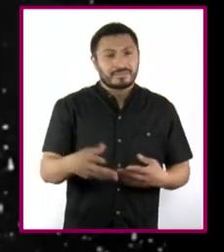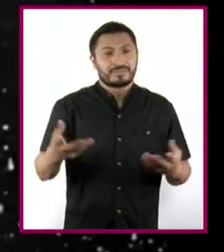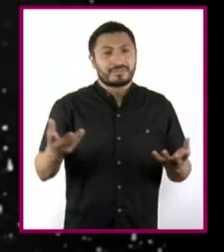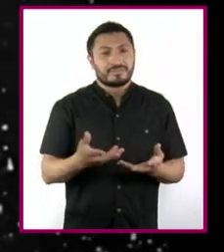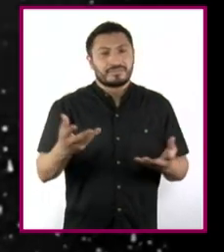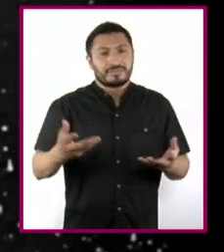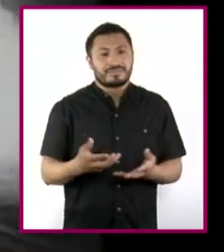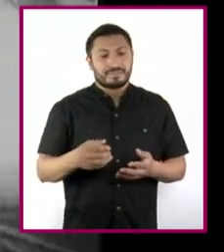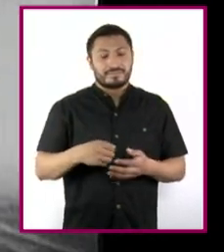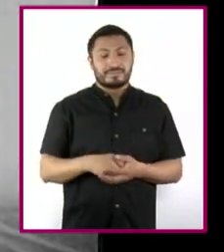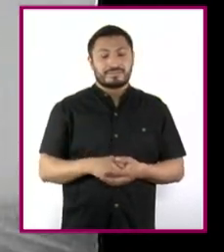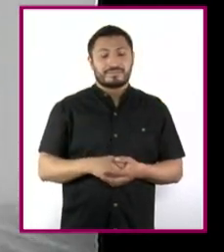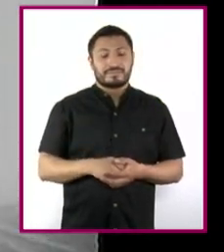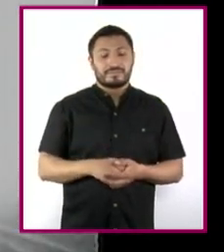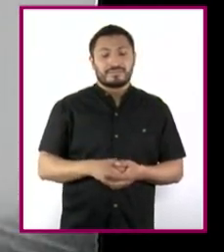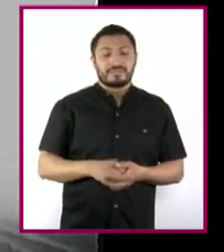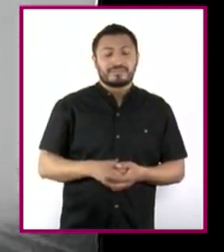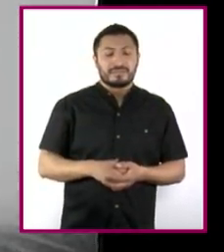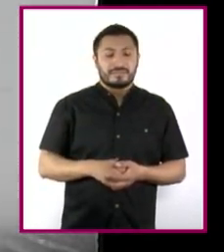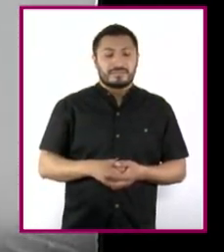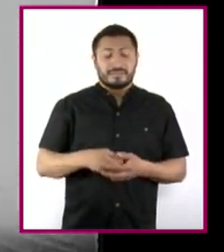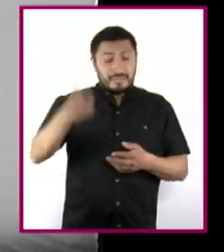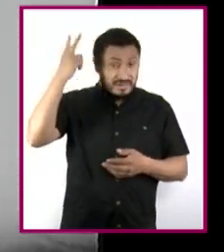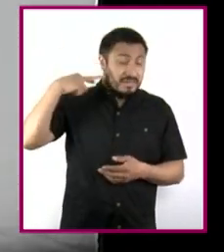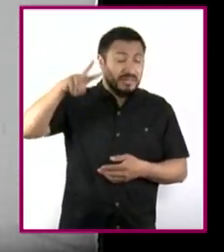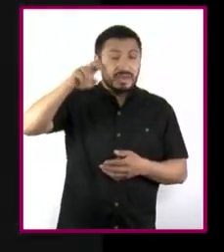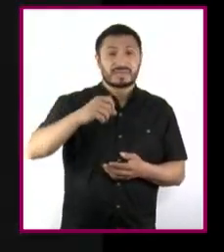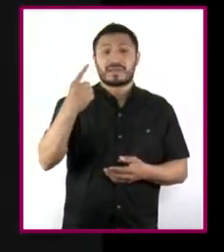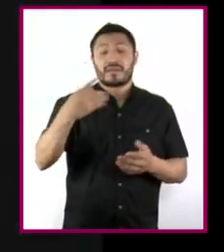seres vivos. En